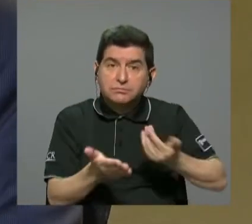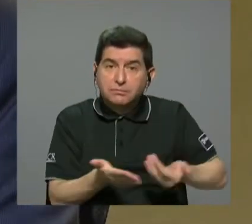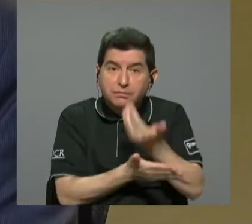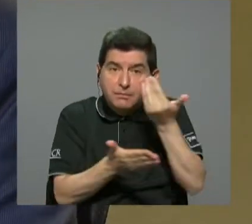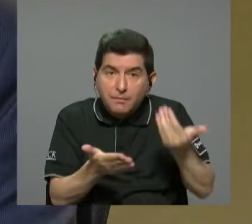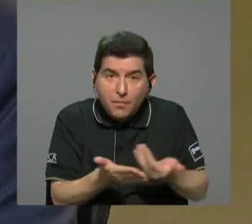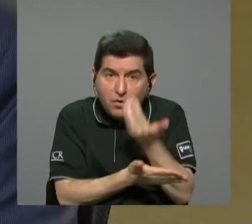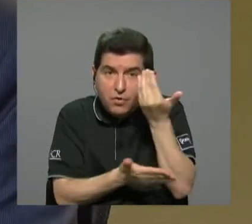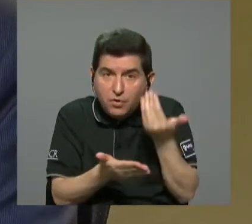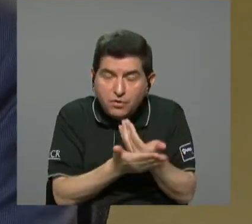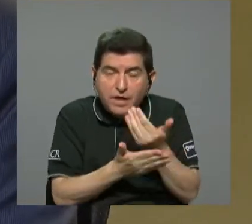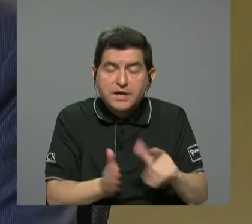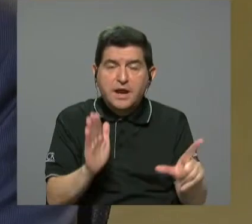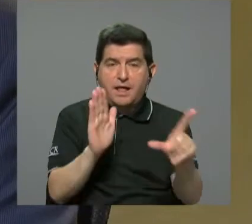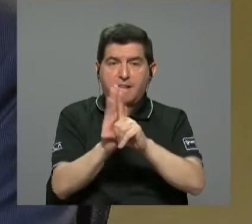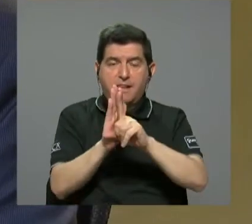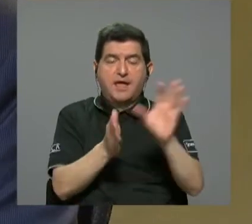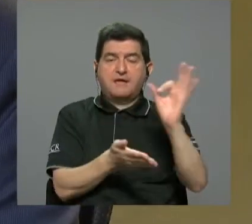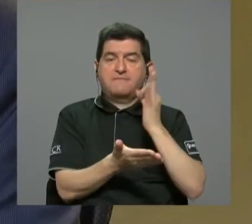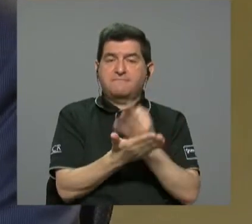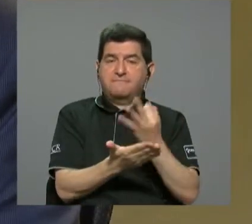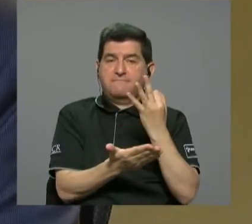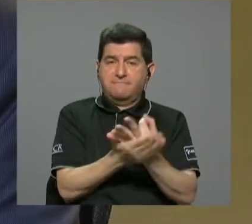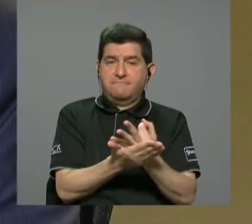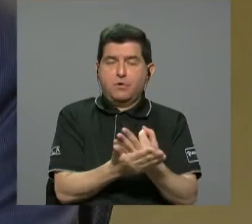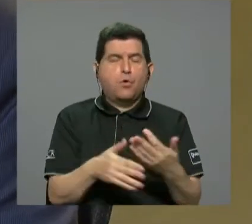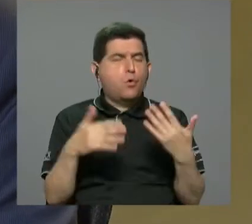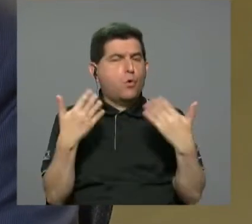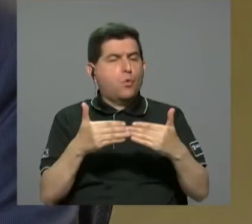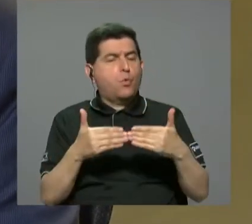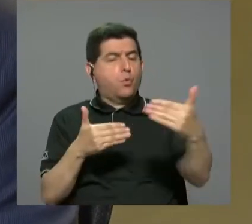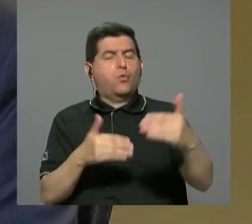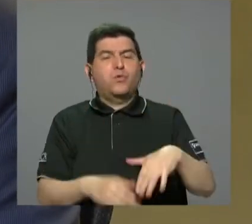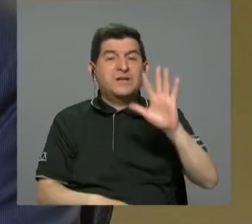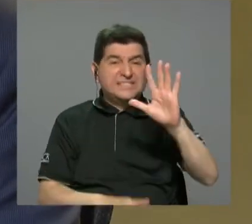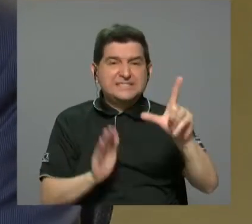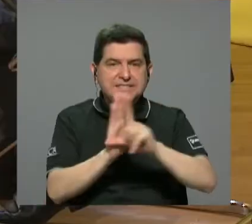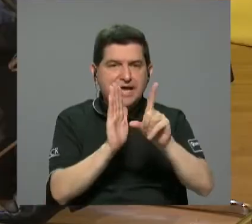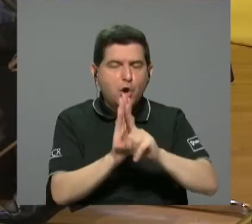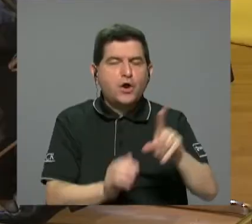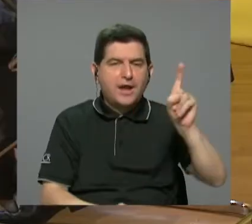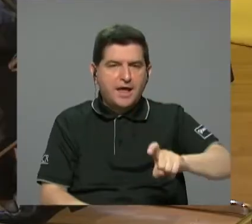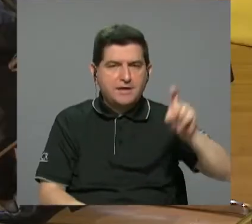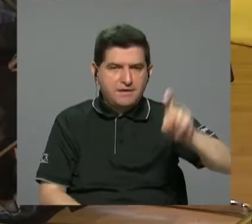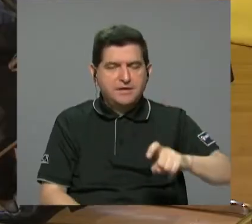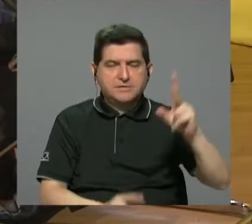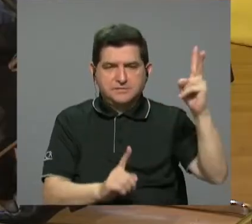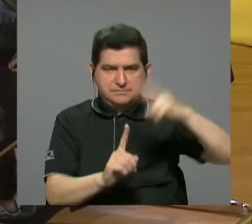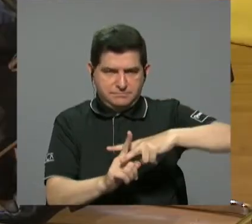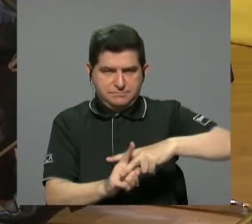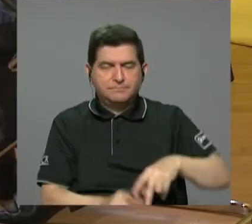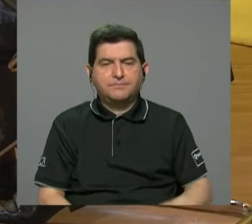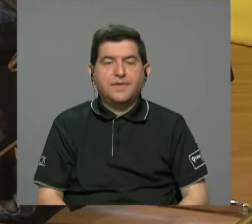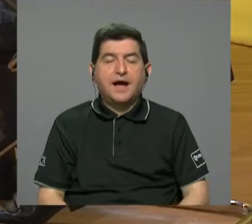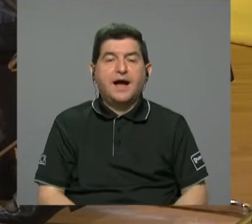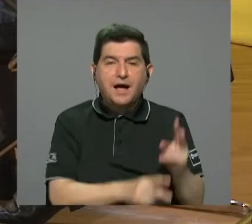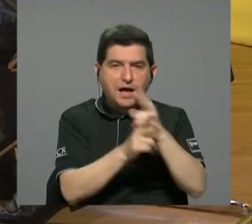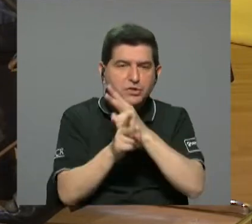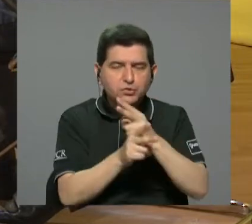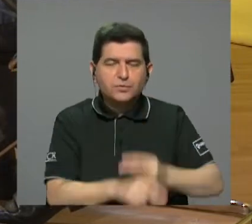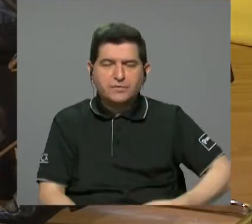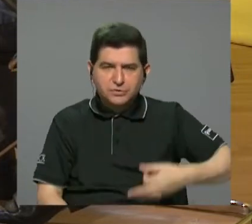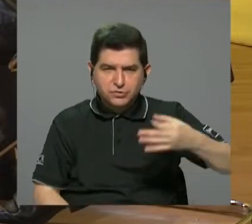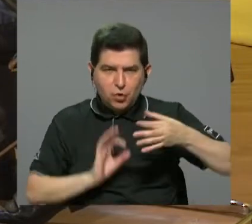modernizar nuestra legislación financiera un montón. 5 leyes se pasaron. Y entonces se pasan cosas como la supervisión